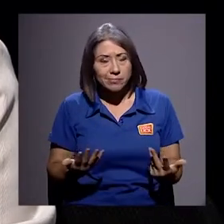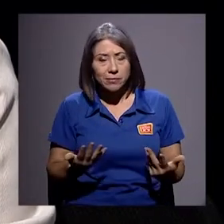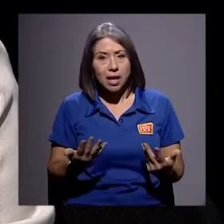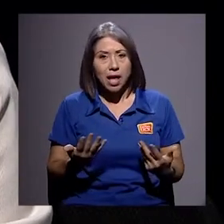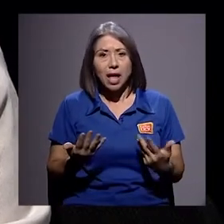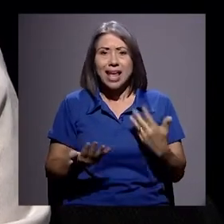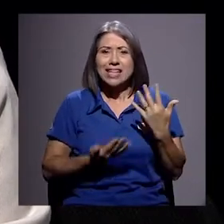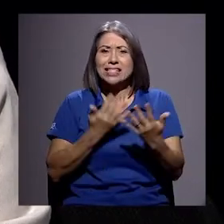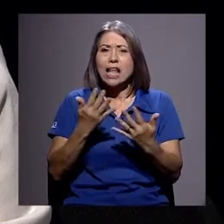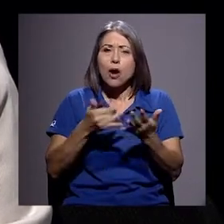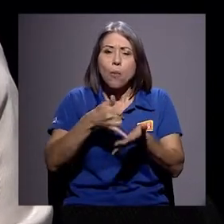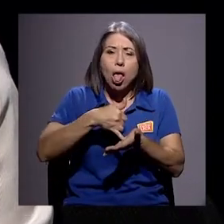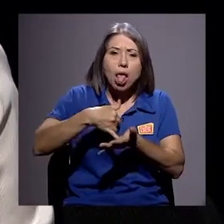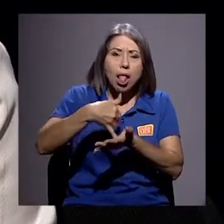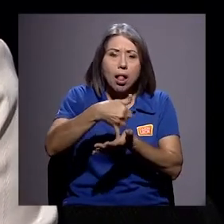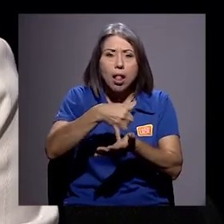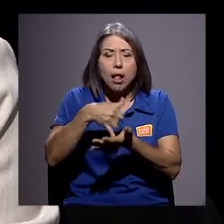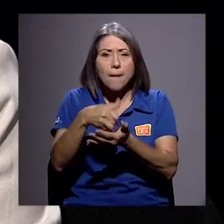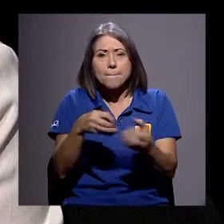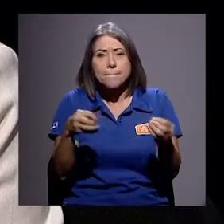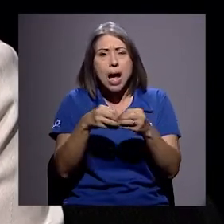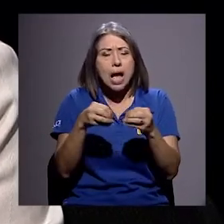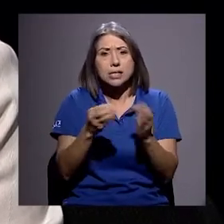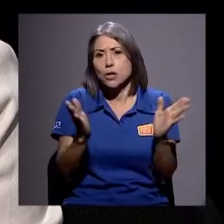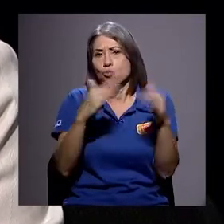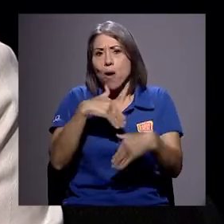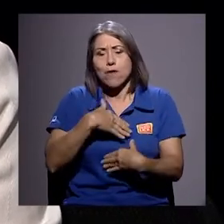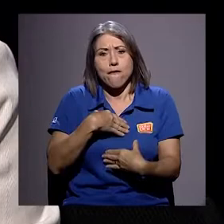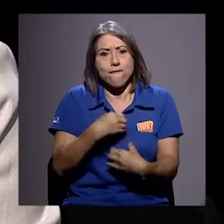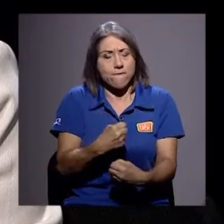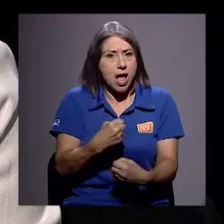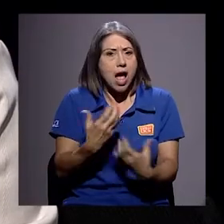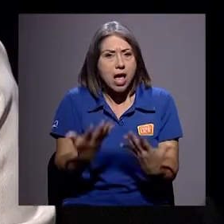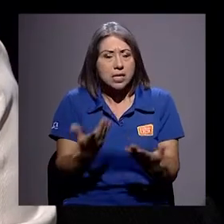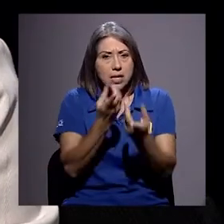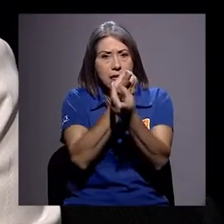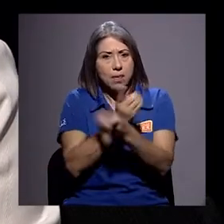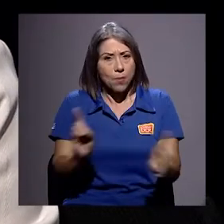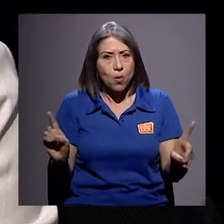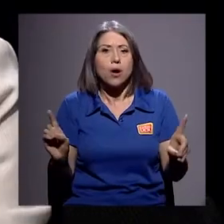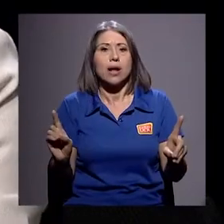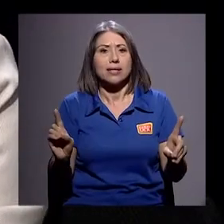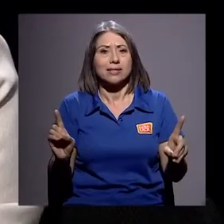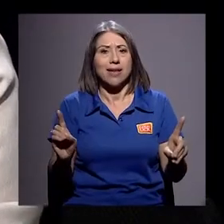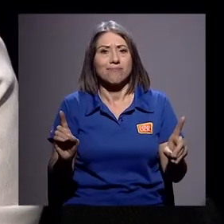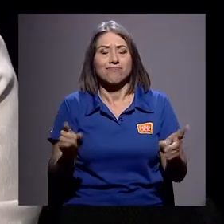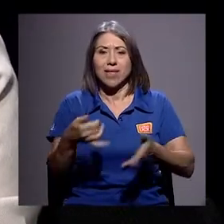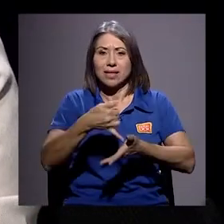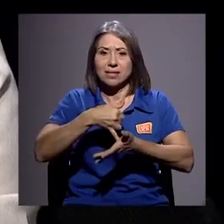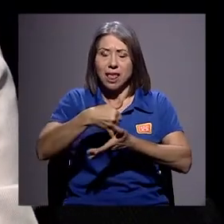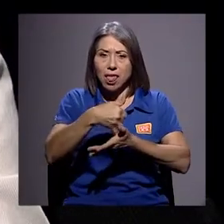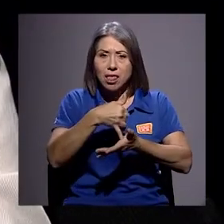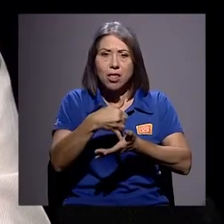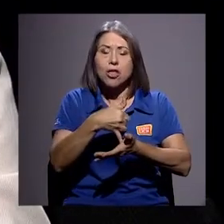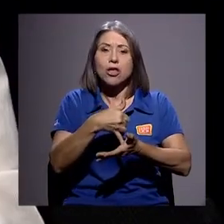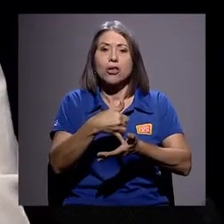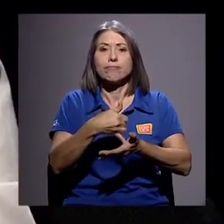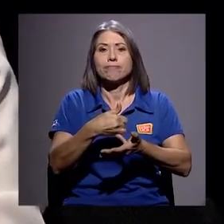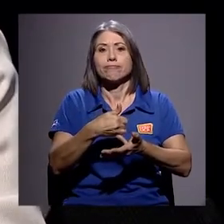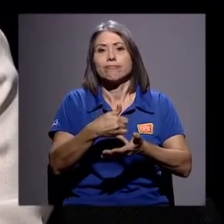está erosionando todavía más esa confianza que tenemos en la democracia y está erosionando